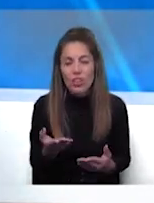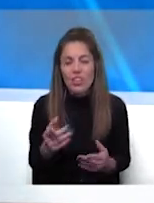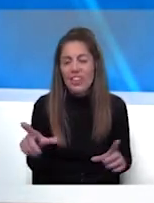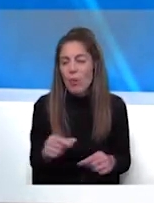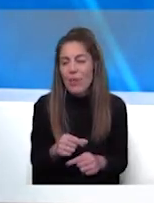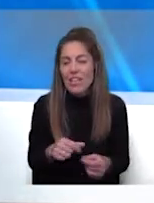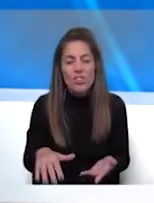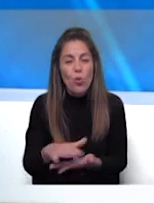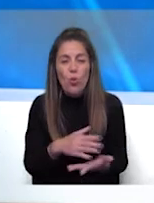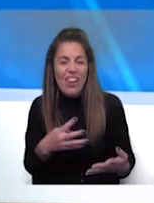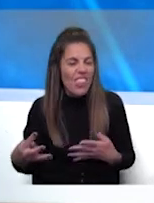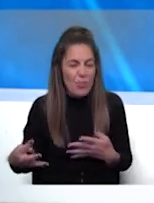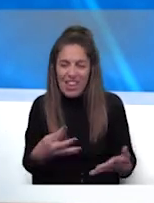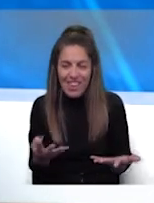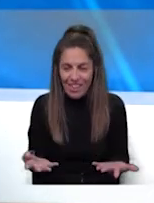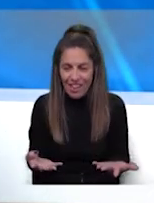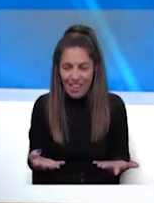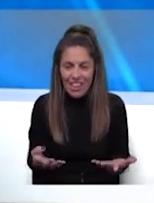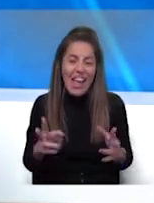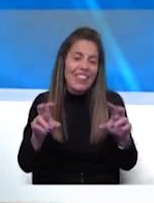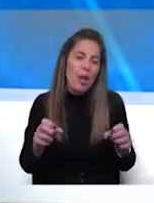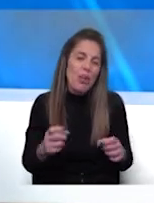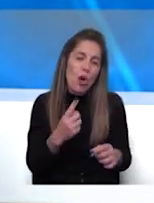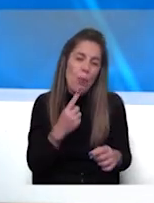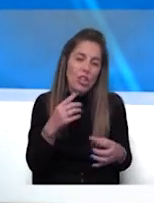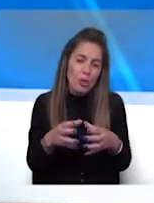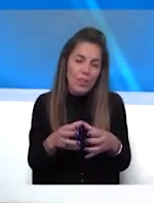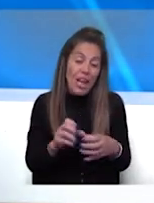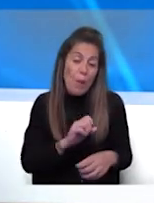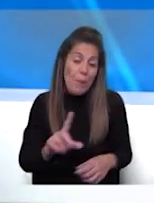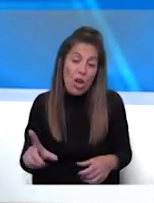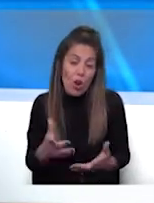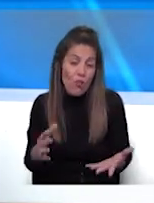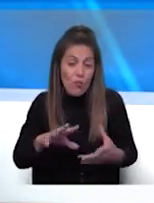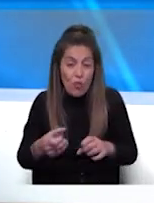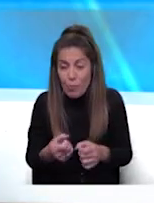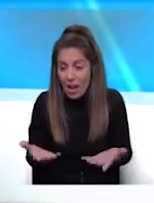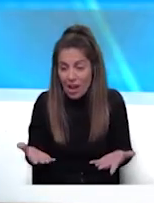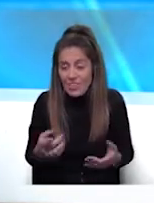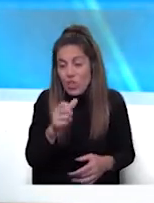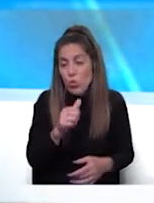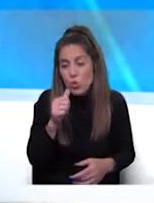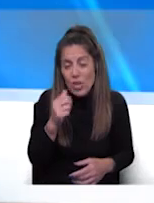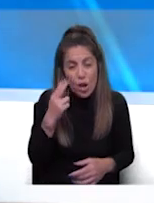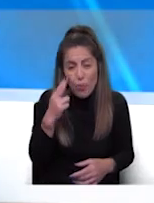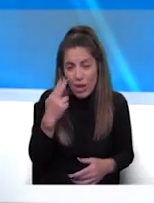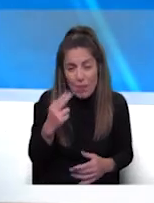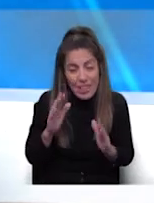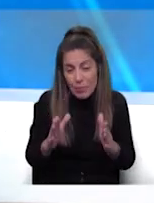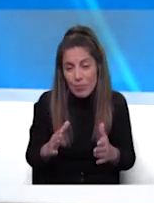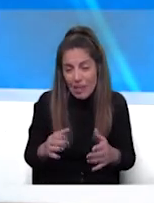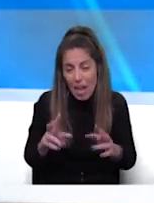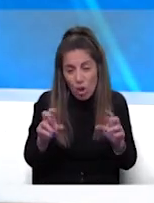termina siendo un campo de batalla en términos políticos partidarios, que es la peor manera de resolver estos temas, de encarar estos